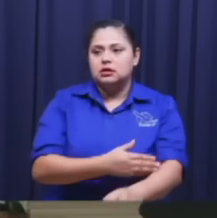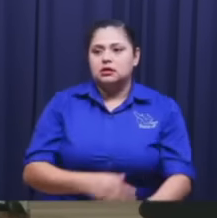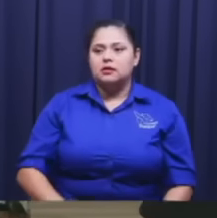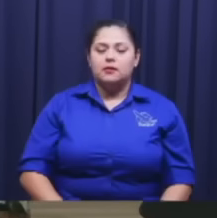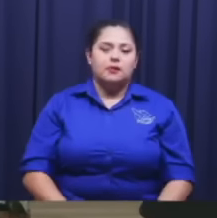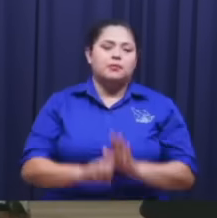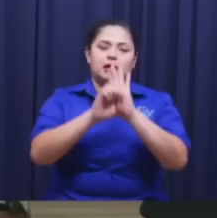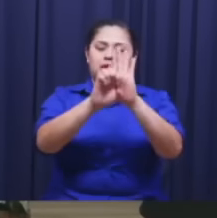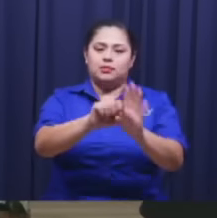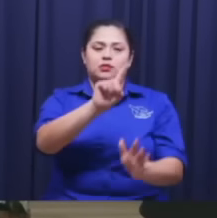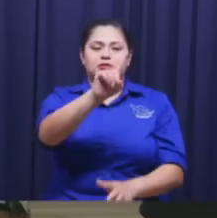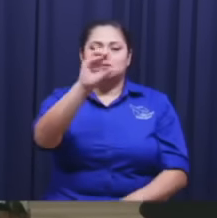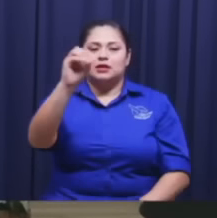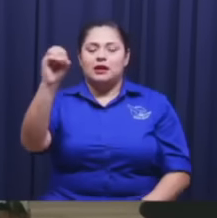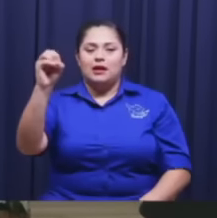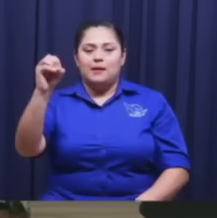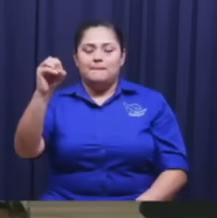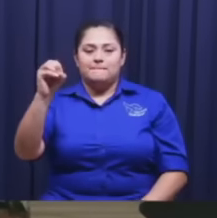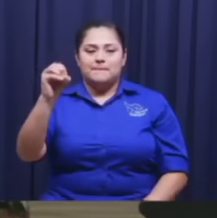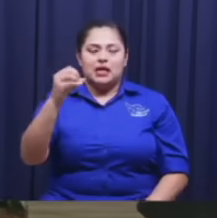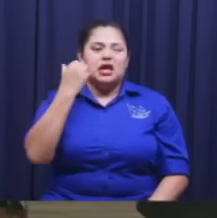100 pacientes con gastritis.